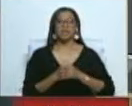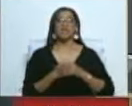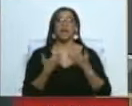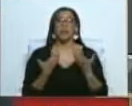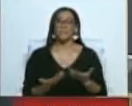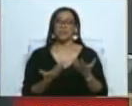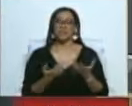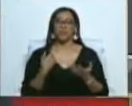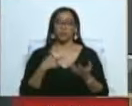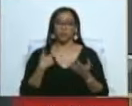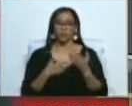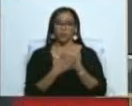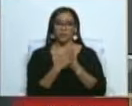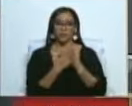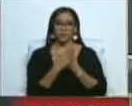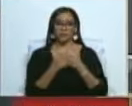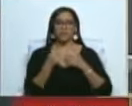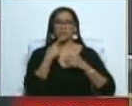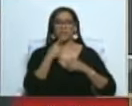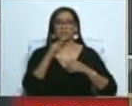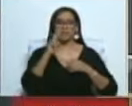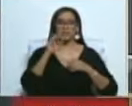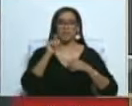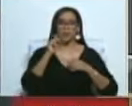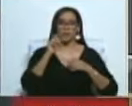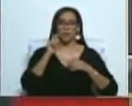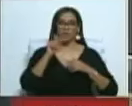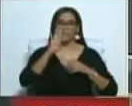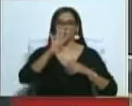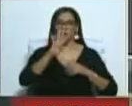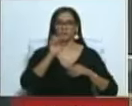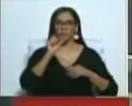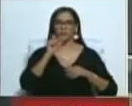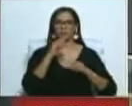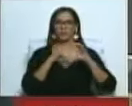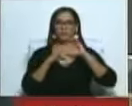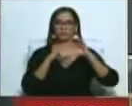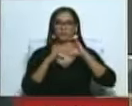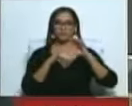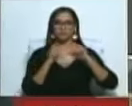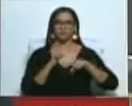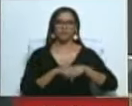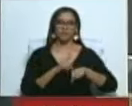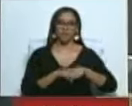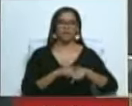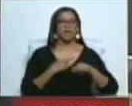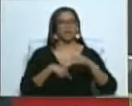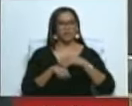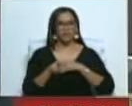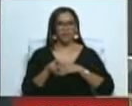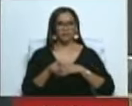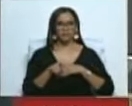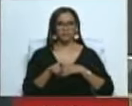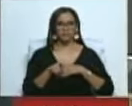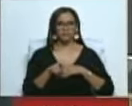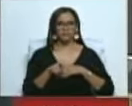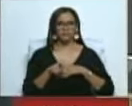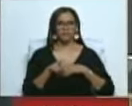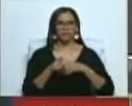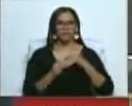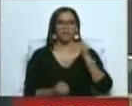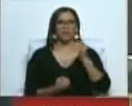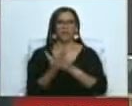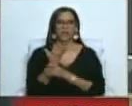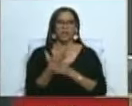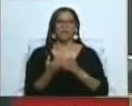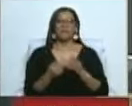imprenta. Dice Ramonet que el cuarto momento comunicacional es ese tiempo en que va en la irrupción, creación